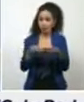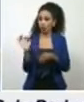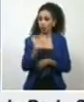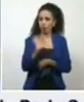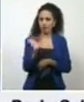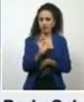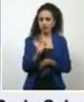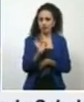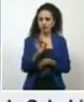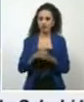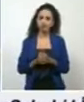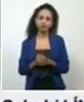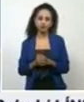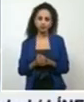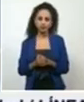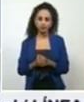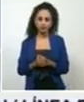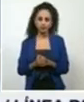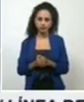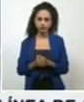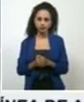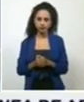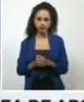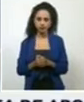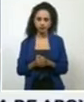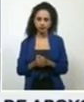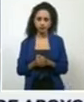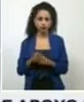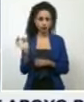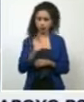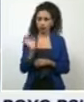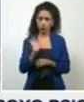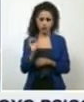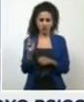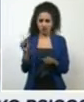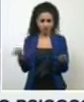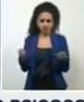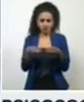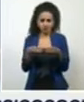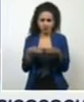la COVID no ha terminado ni en el mundo ni en Cuba.